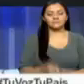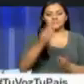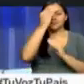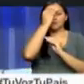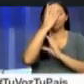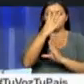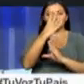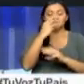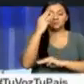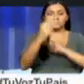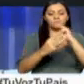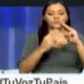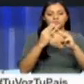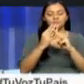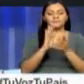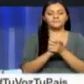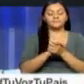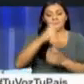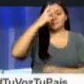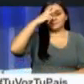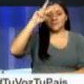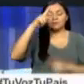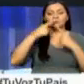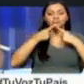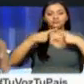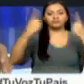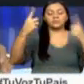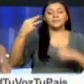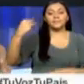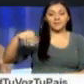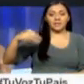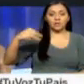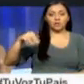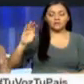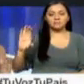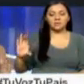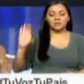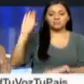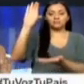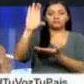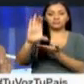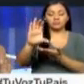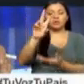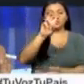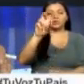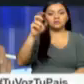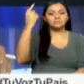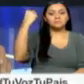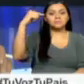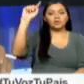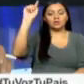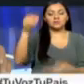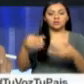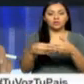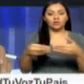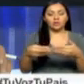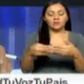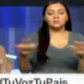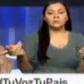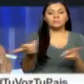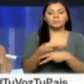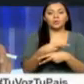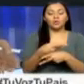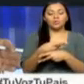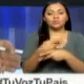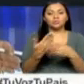Información del mundo. México anunció el miércoles una inversión de 212 millones de dólares para lanzar la producción de dos modelos